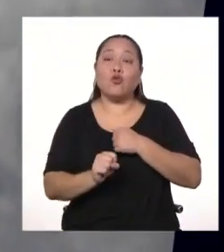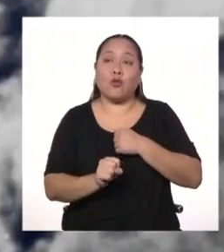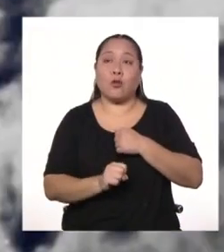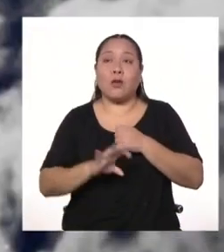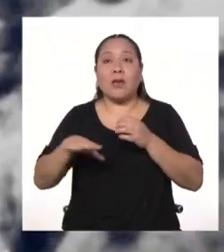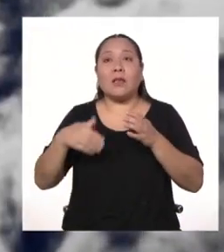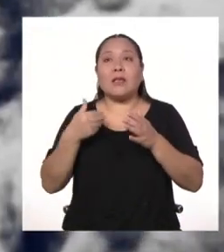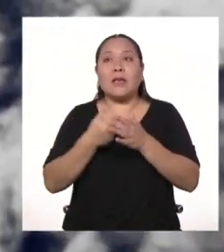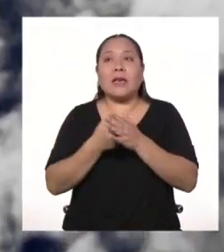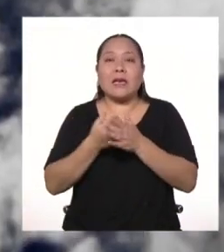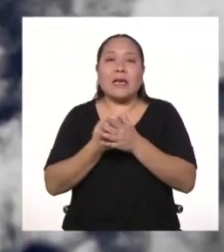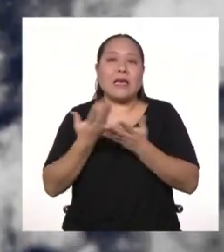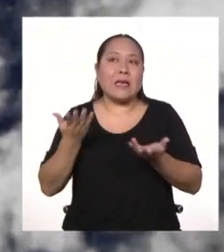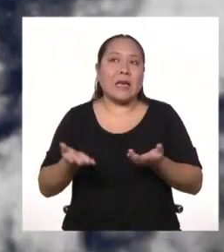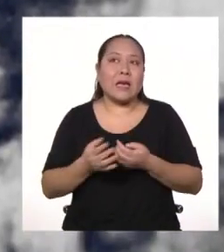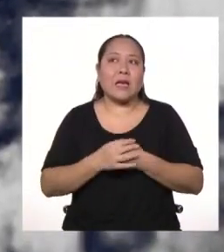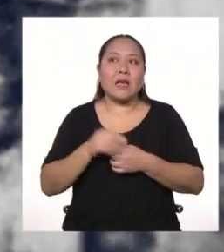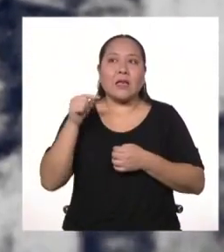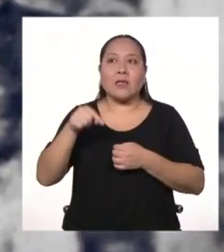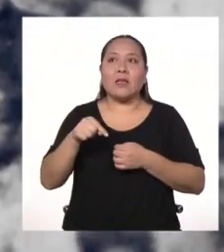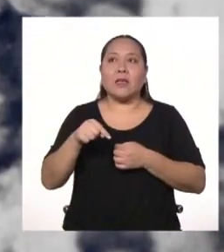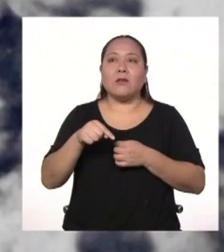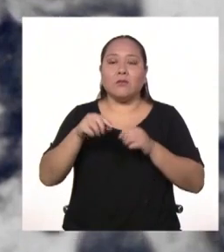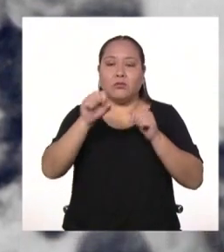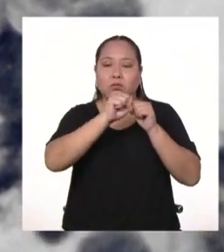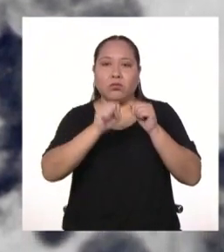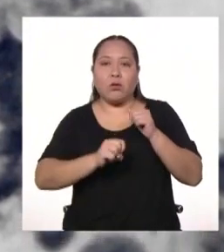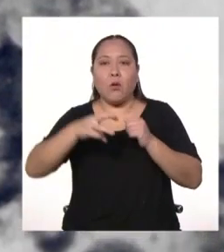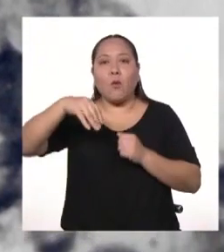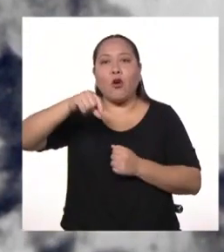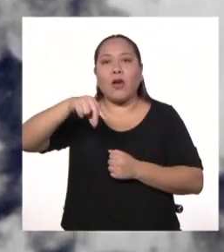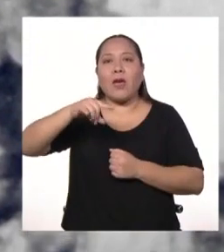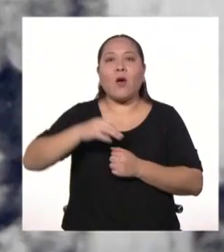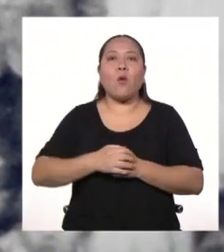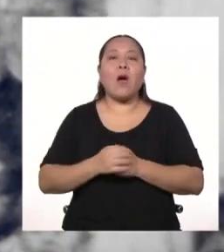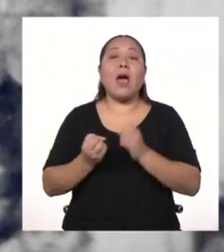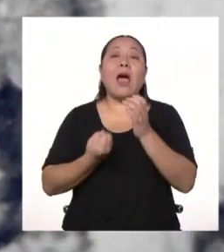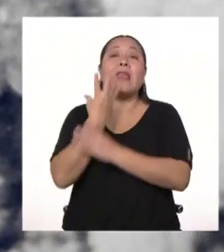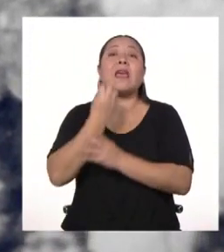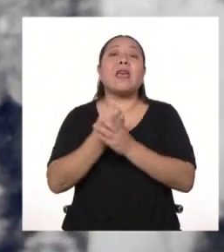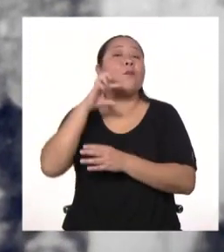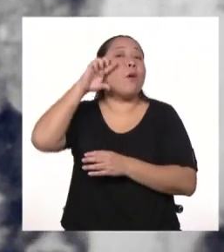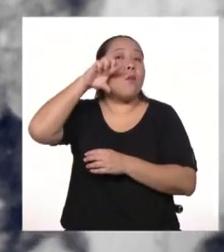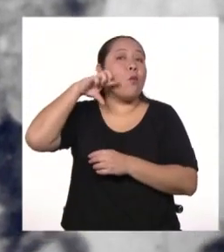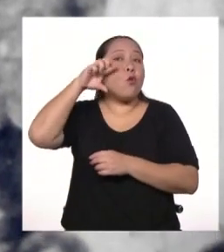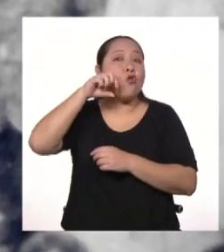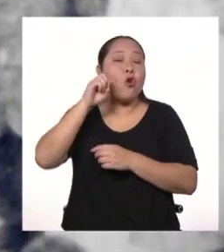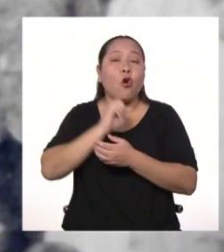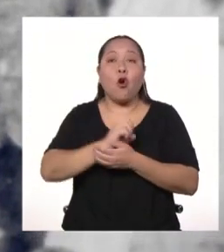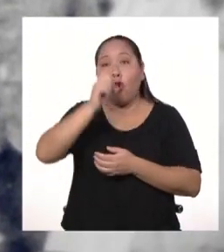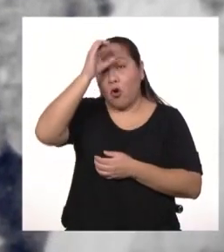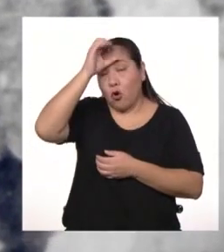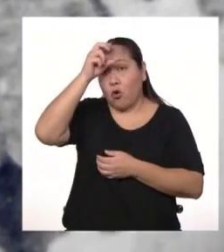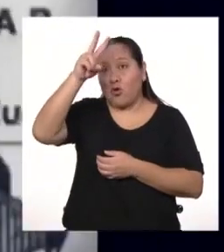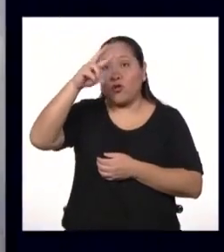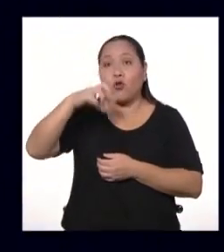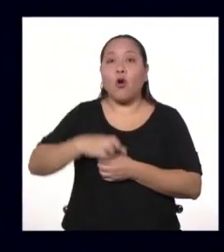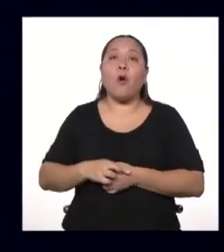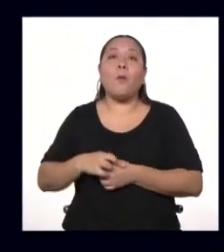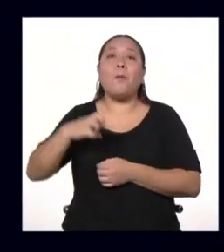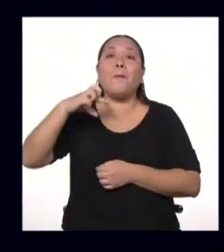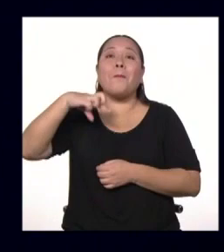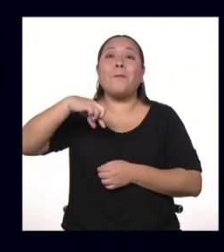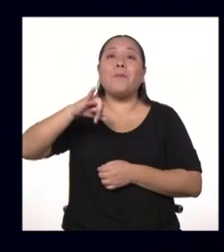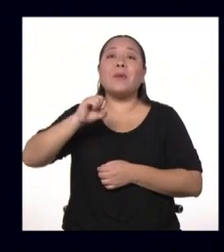Bolivia. Esta vez, su periplo recorre Moquegua, Arequipa, Puno, Cusco y Pisco, donde